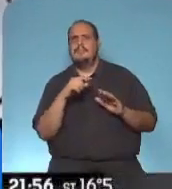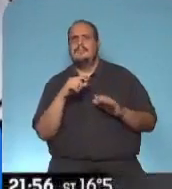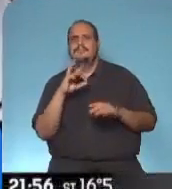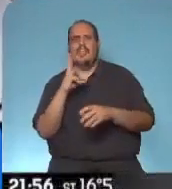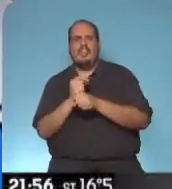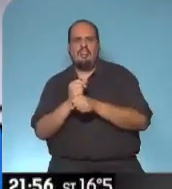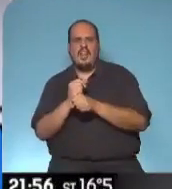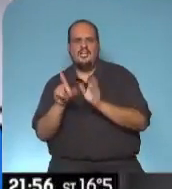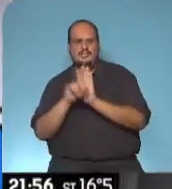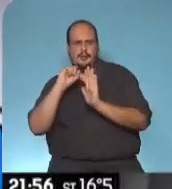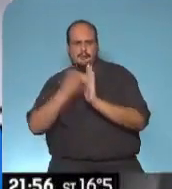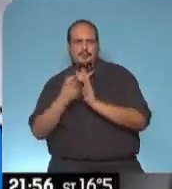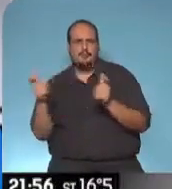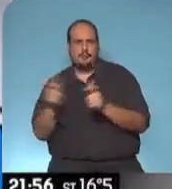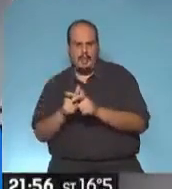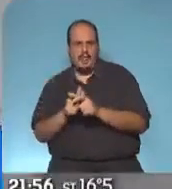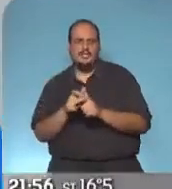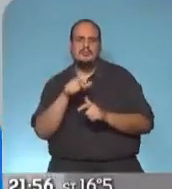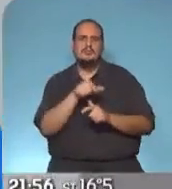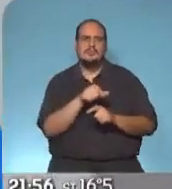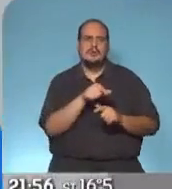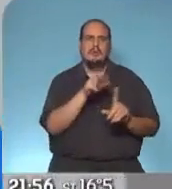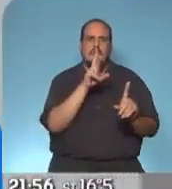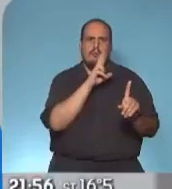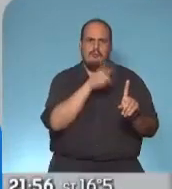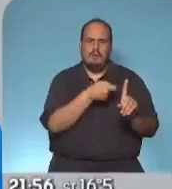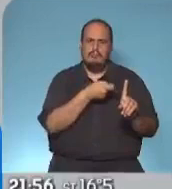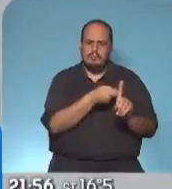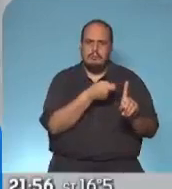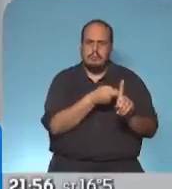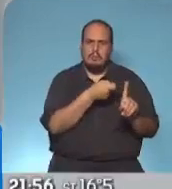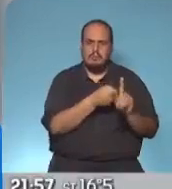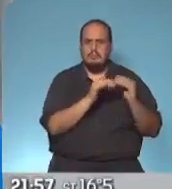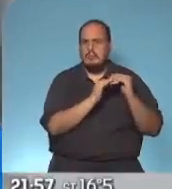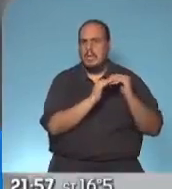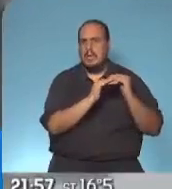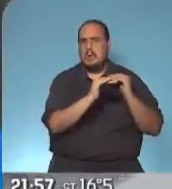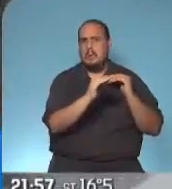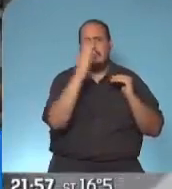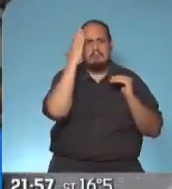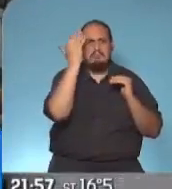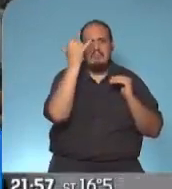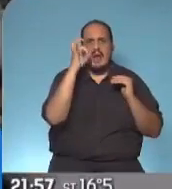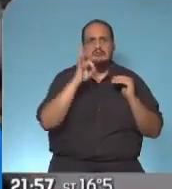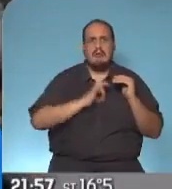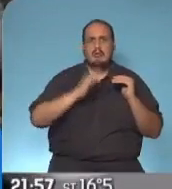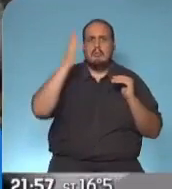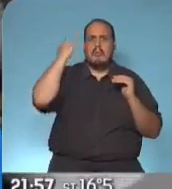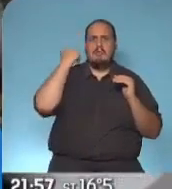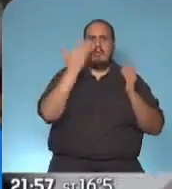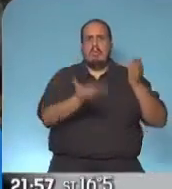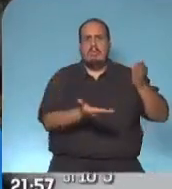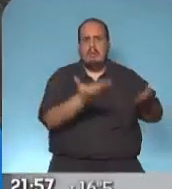los femicidios, que están prácticamente igual o en uno o dos más de lo que era marzo del año pasado, si